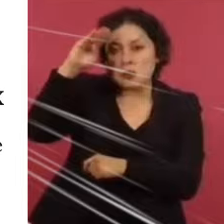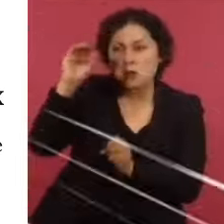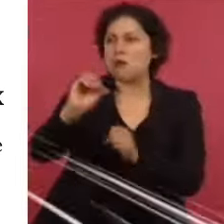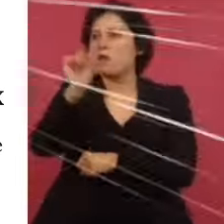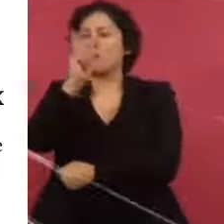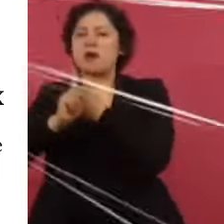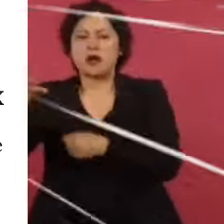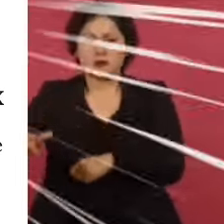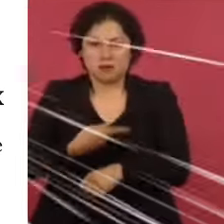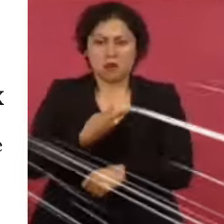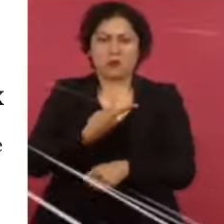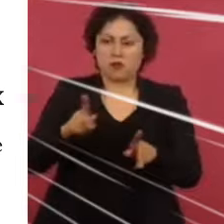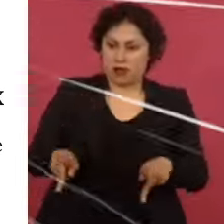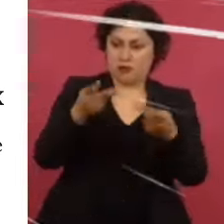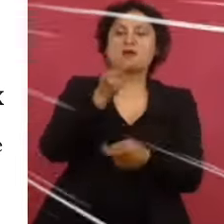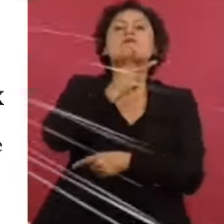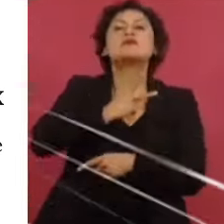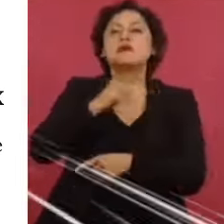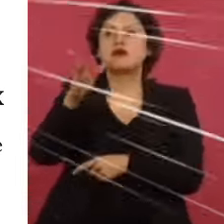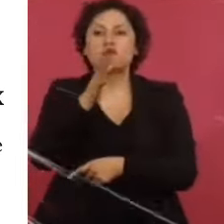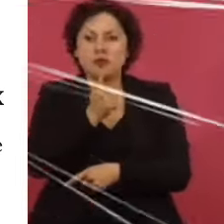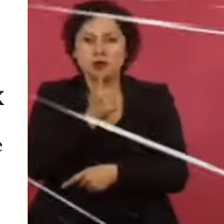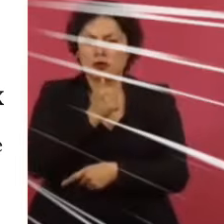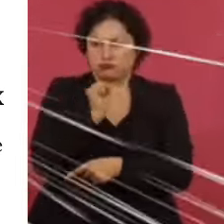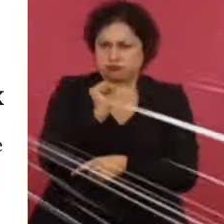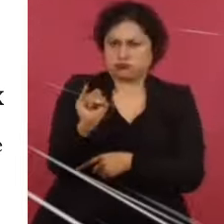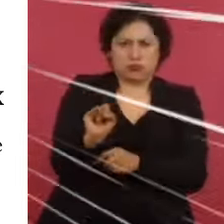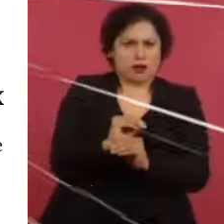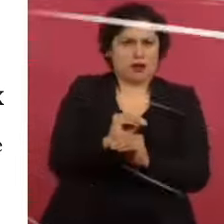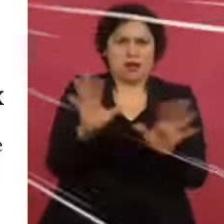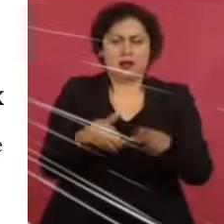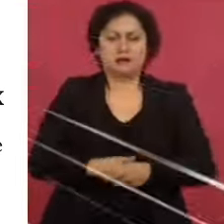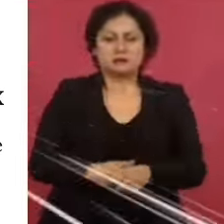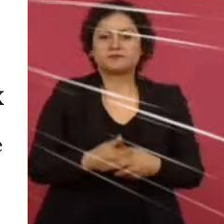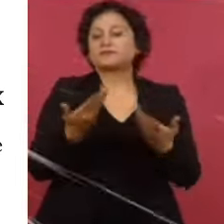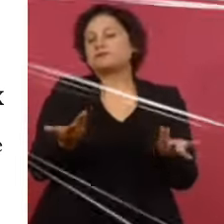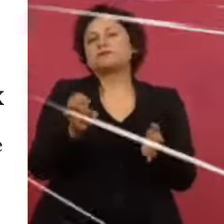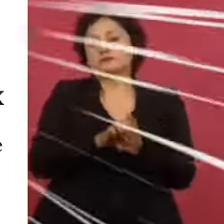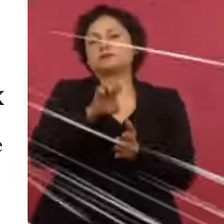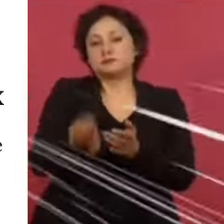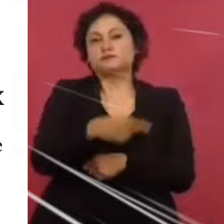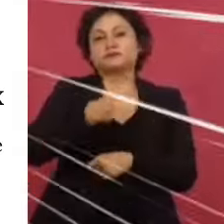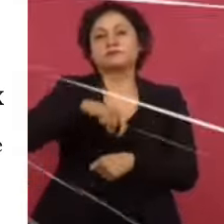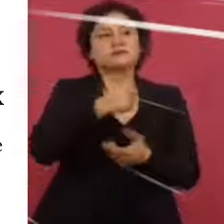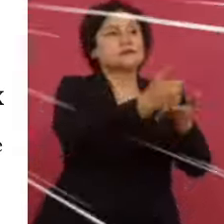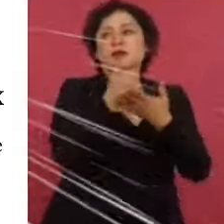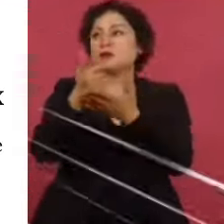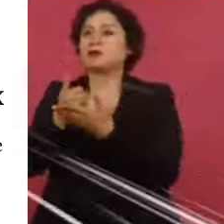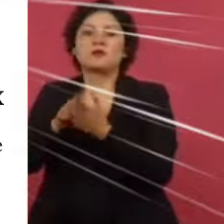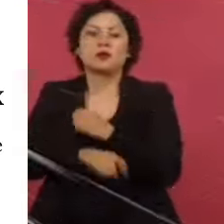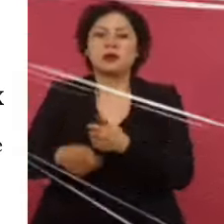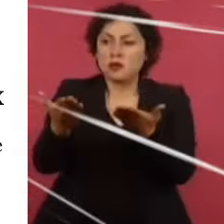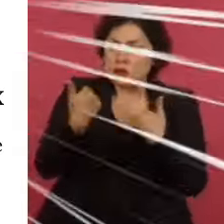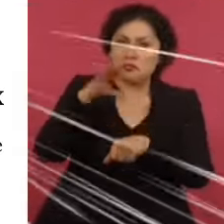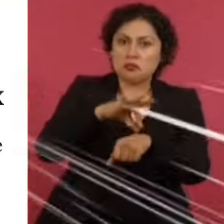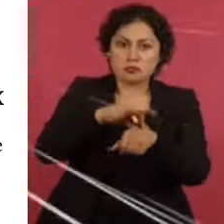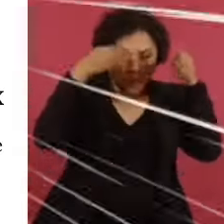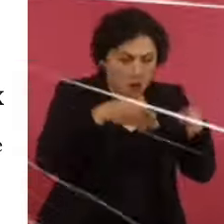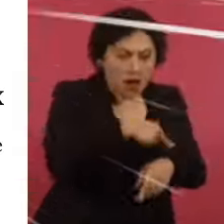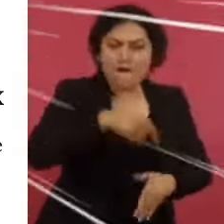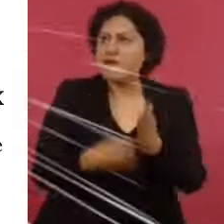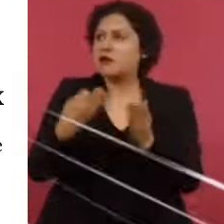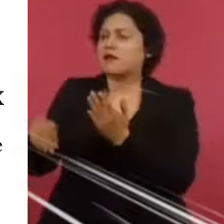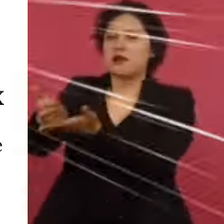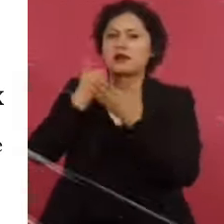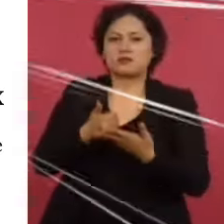eh No tenemos Cómo adquirirlo Claro que sí cuando les pedimos nosotros ayúdennos Porque no tenemos médicos especialistas incluso